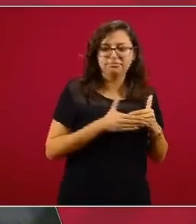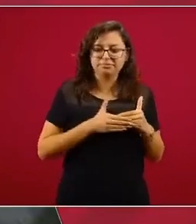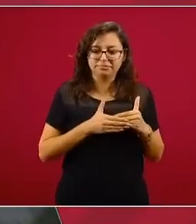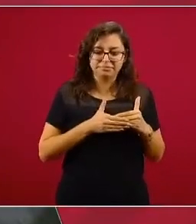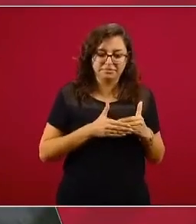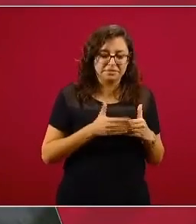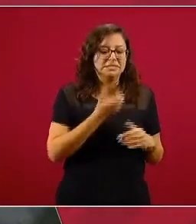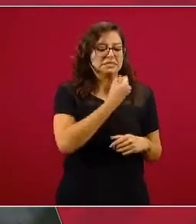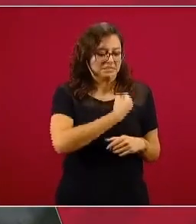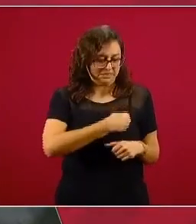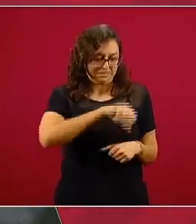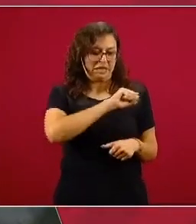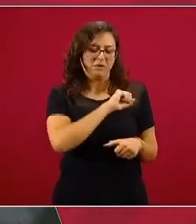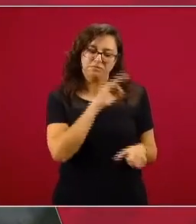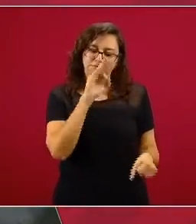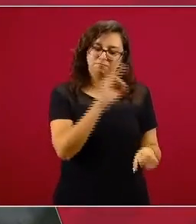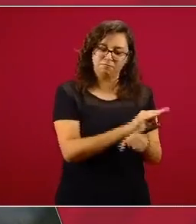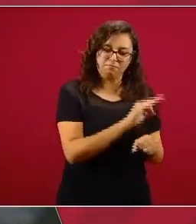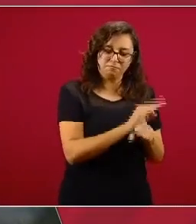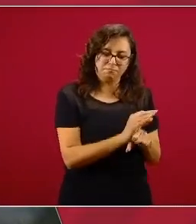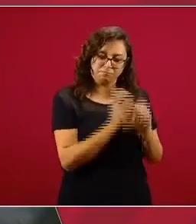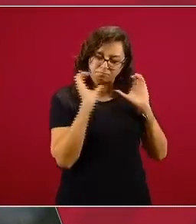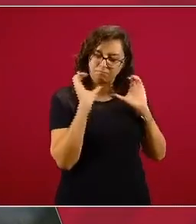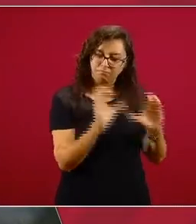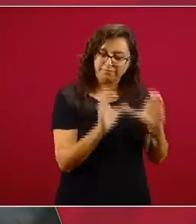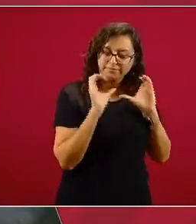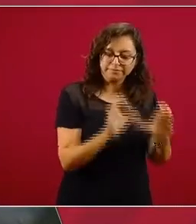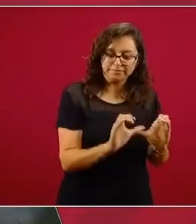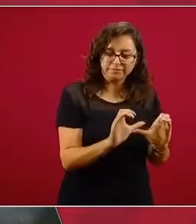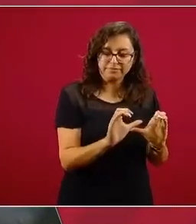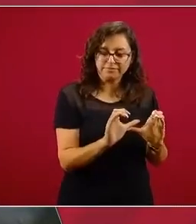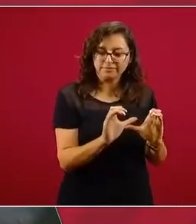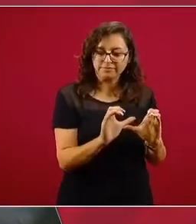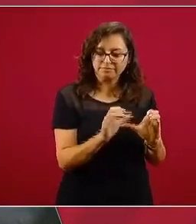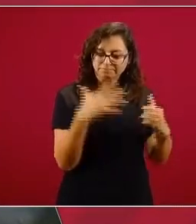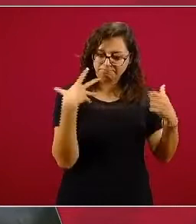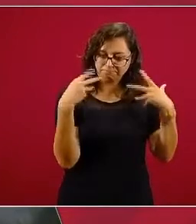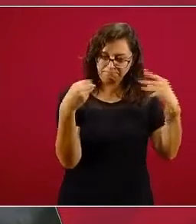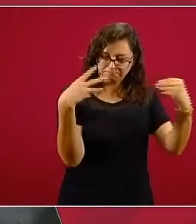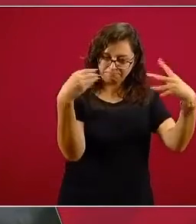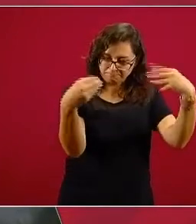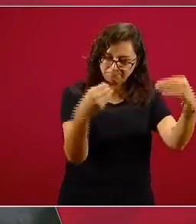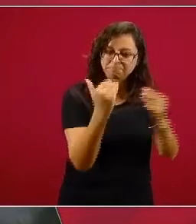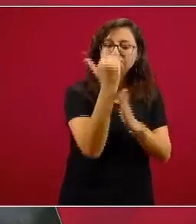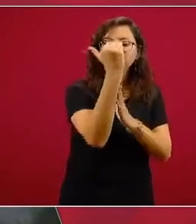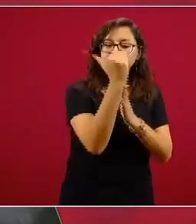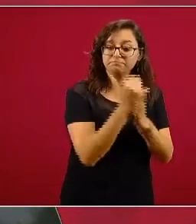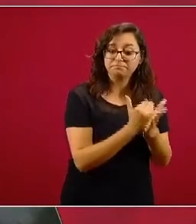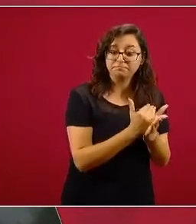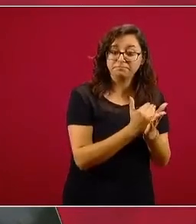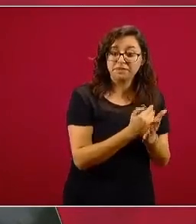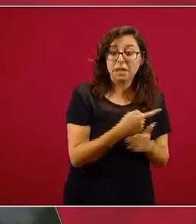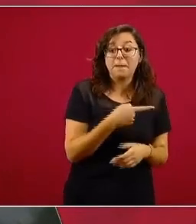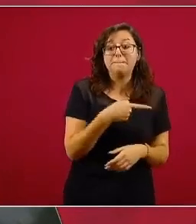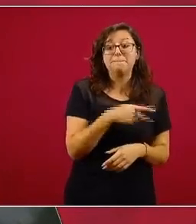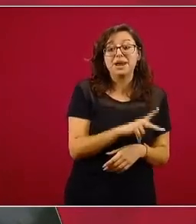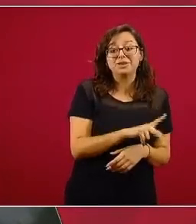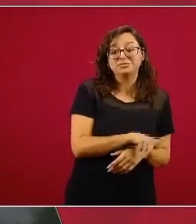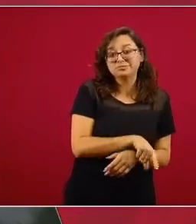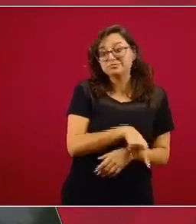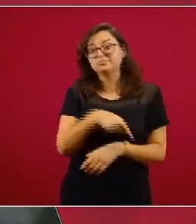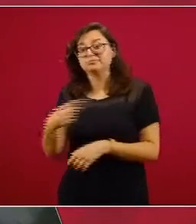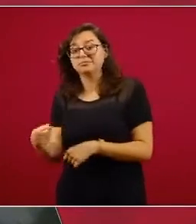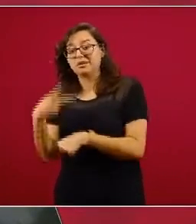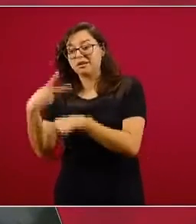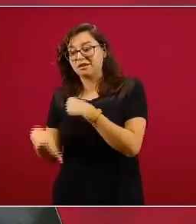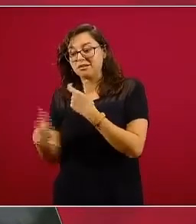con el beneficio de que se protege de manera directa la salud, en términos de los contagios que se reducen, pero con el peligro de que se